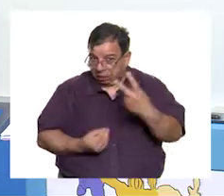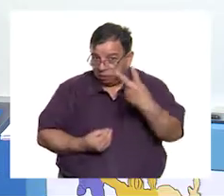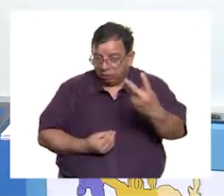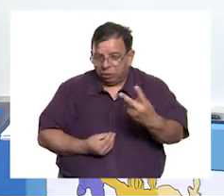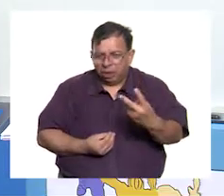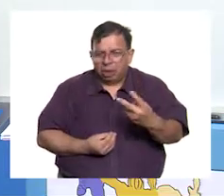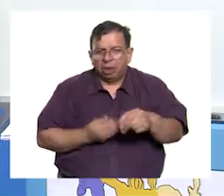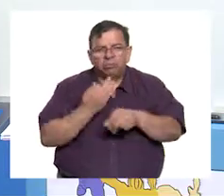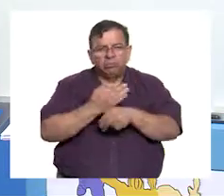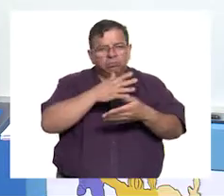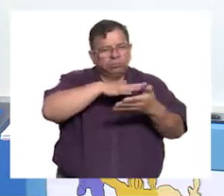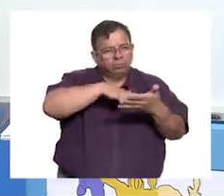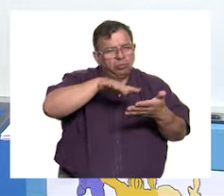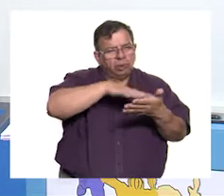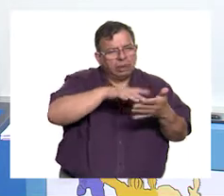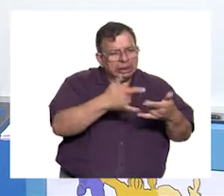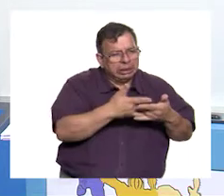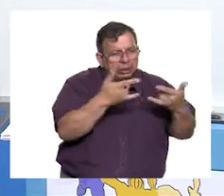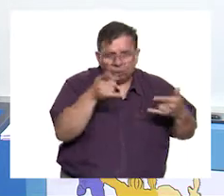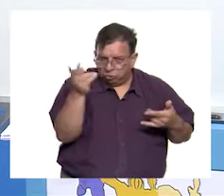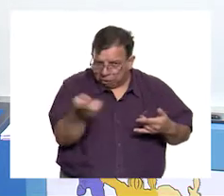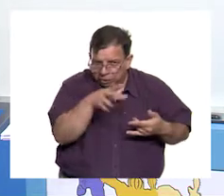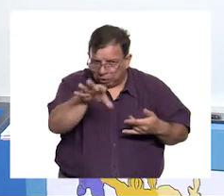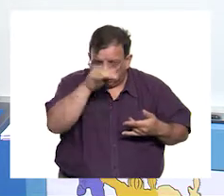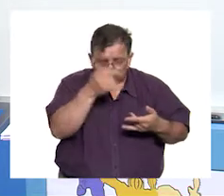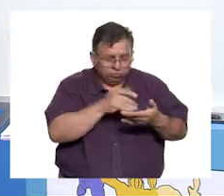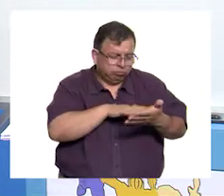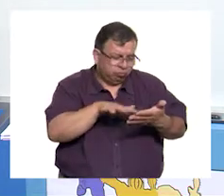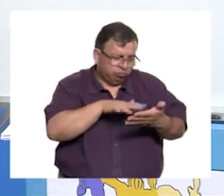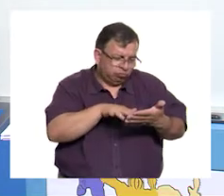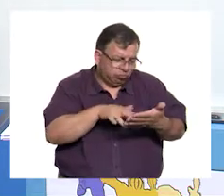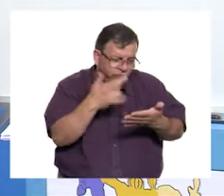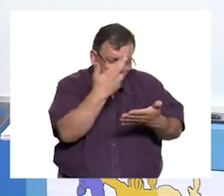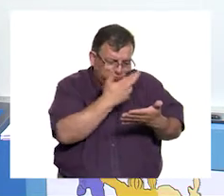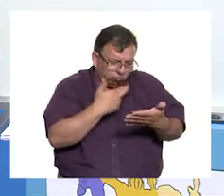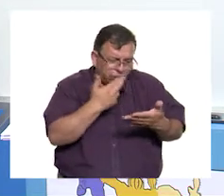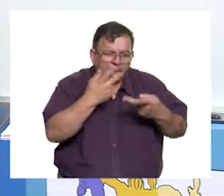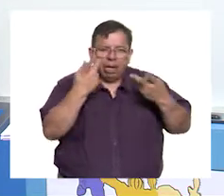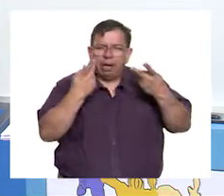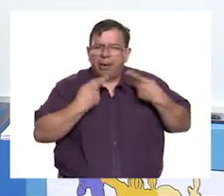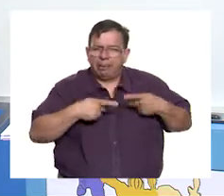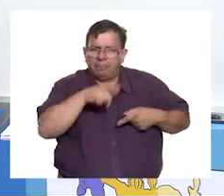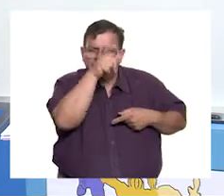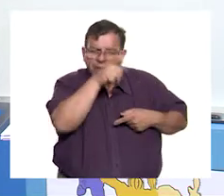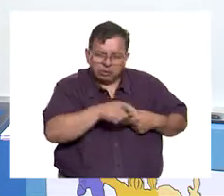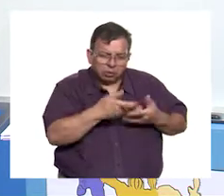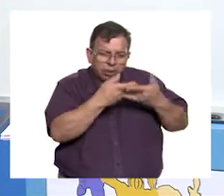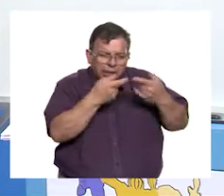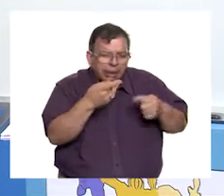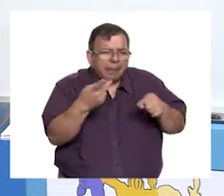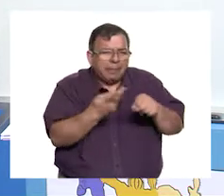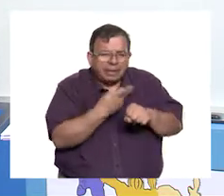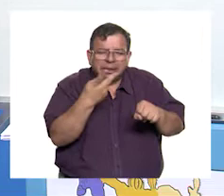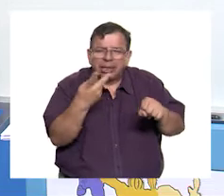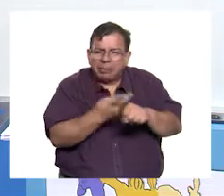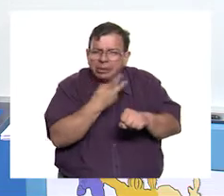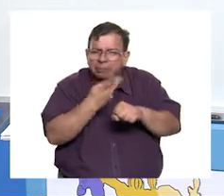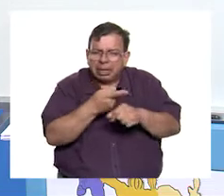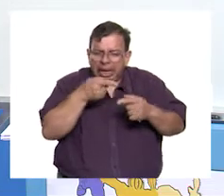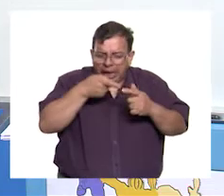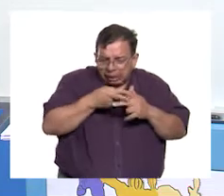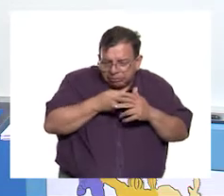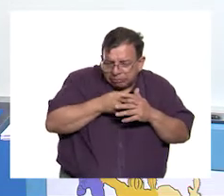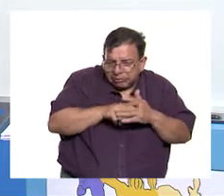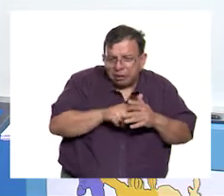leamos detenidamente los cuentos que eligieron para analizar los personajes y la trama. Esto será el punto de partida